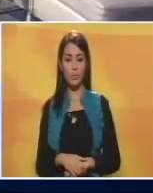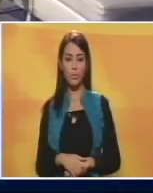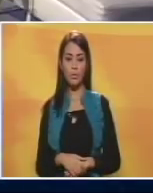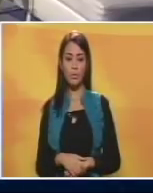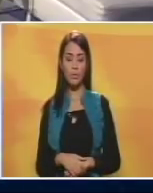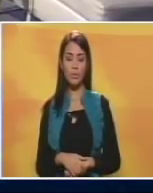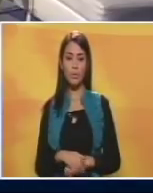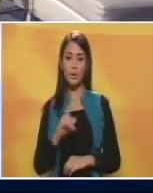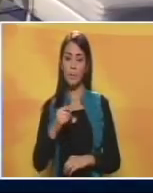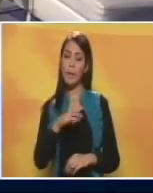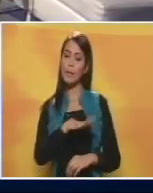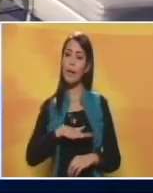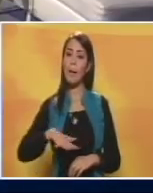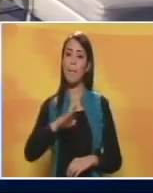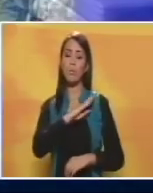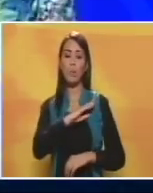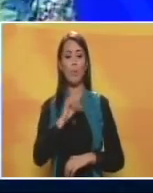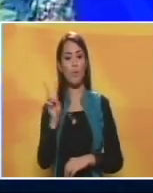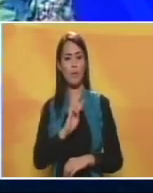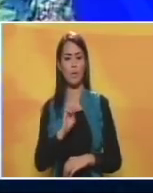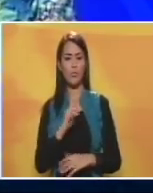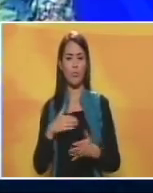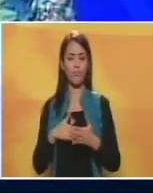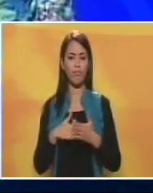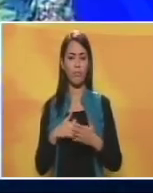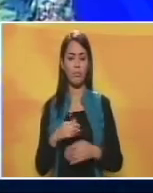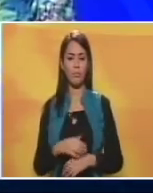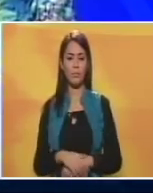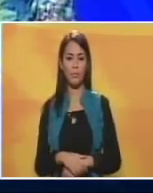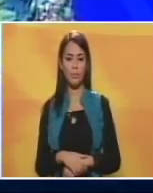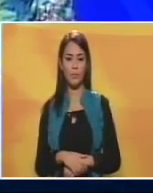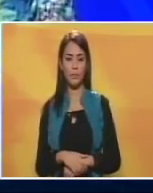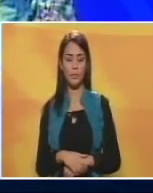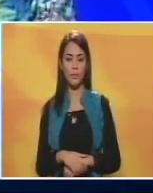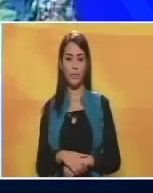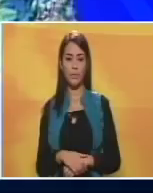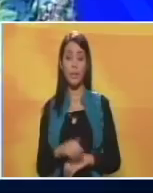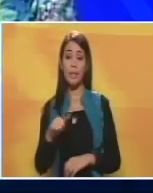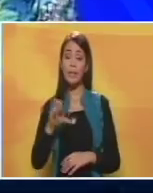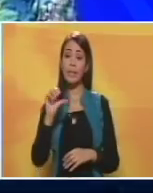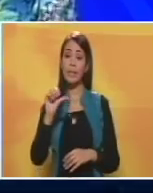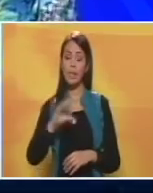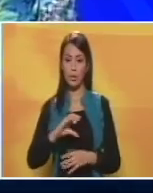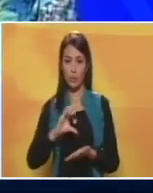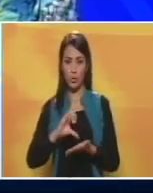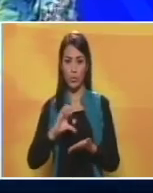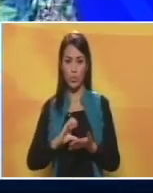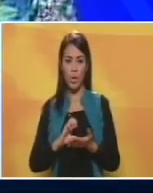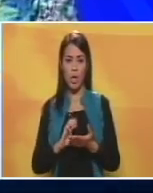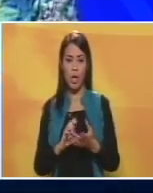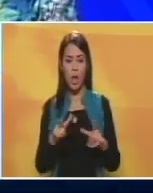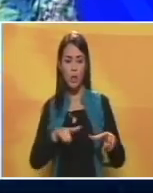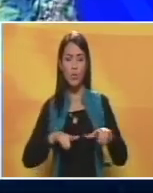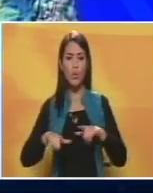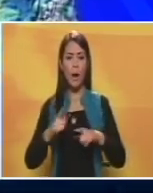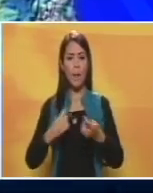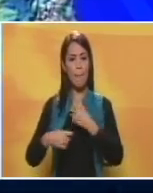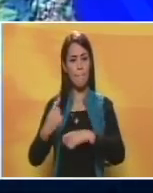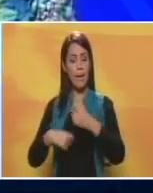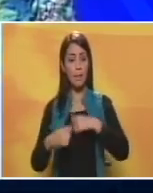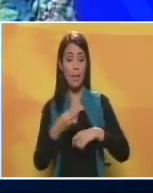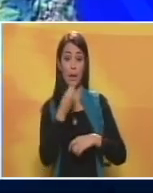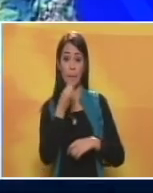que ha sido el campo venezolano el que ha evitado que la crisis sea más aguda. En la ciudad vas a conseguir pequeños puestos de venta